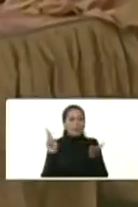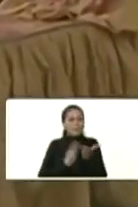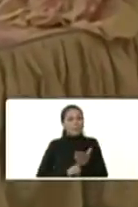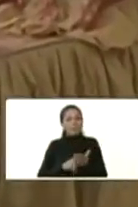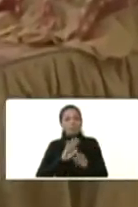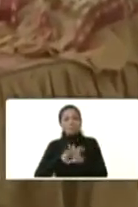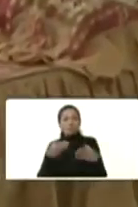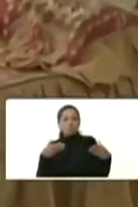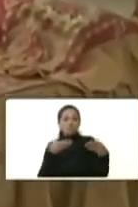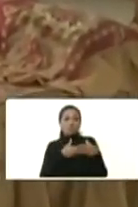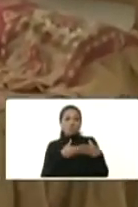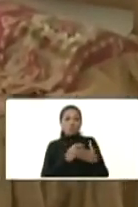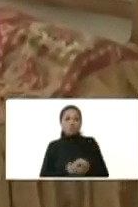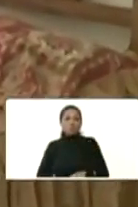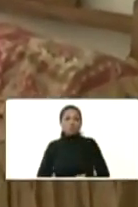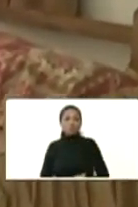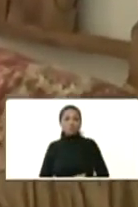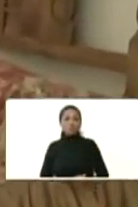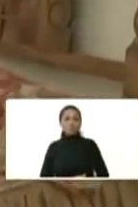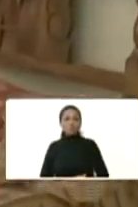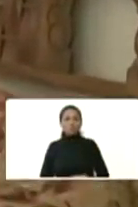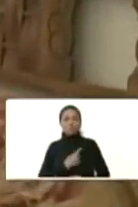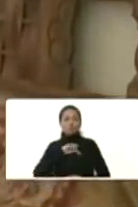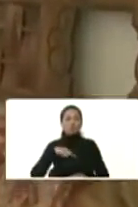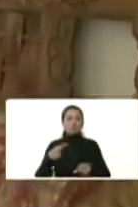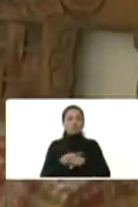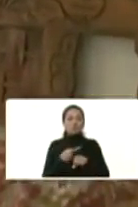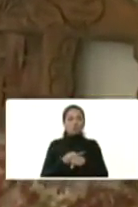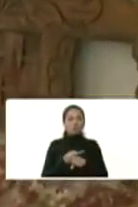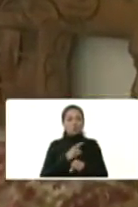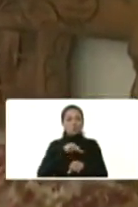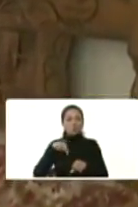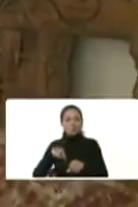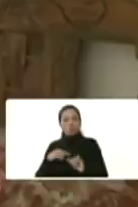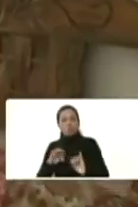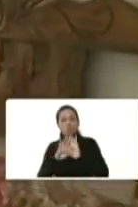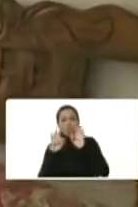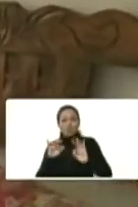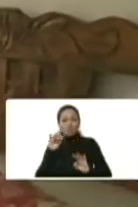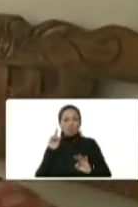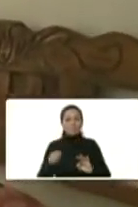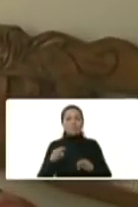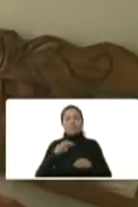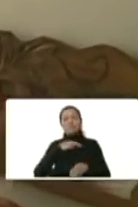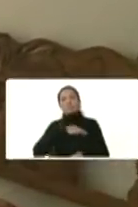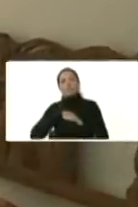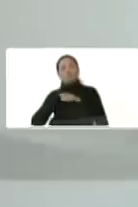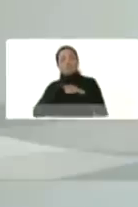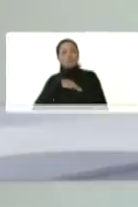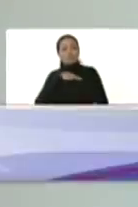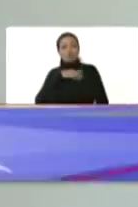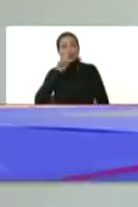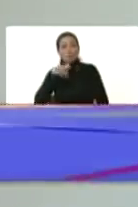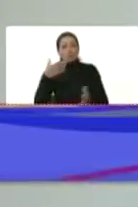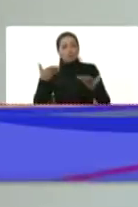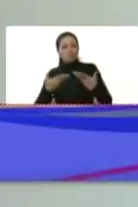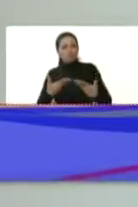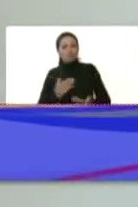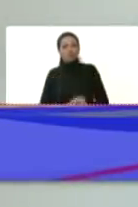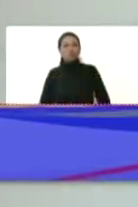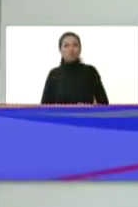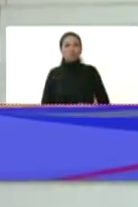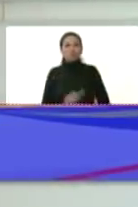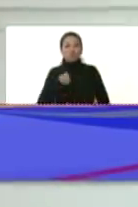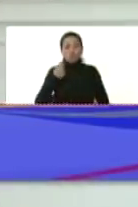por parte de nuestro gobierno, por parte del ministro. Y quiero aquí